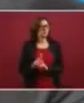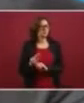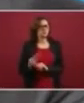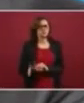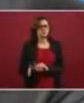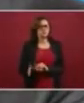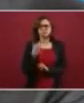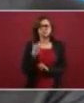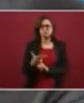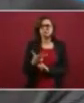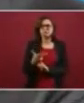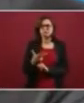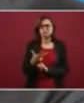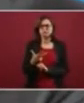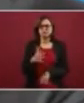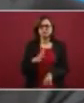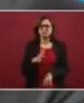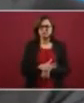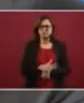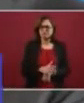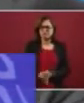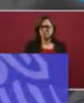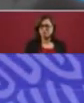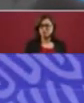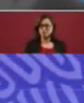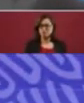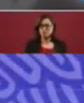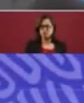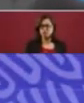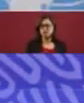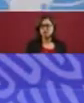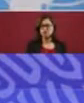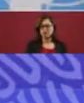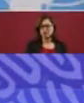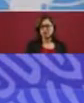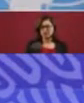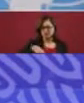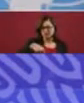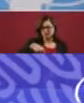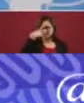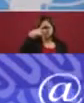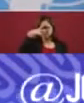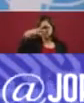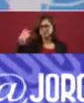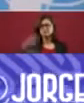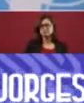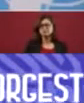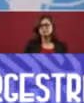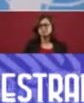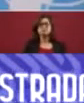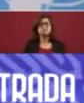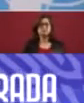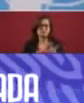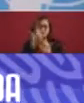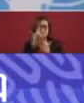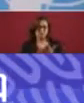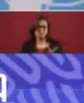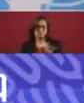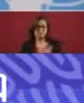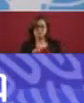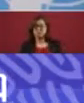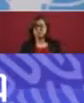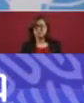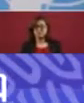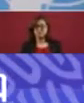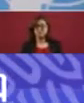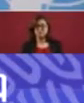1988, cuando se intensifica la política neoliberal en México, había en esa lista de los hombres más ricos